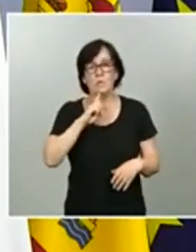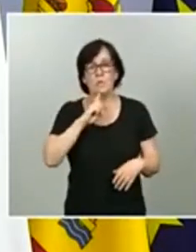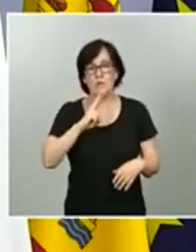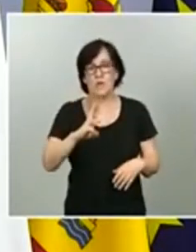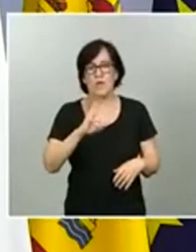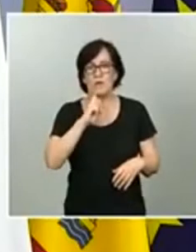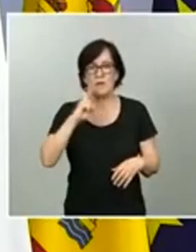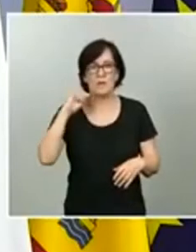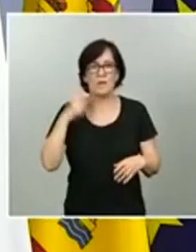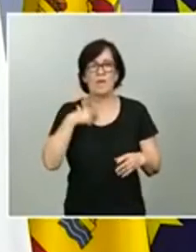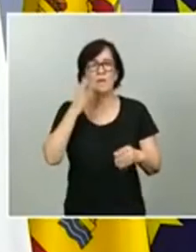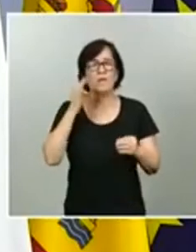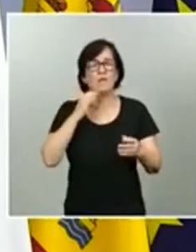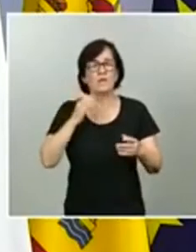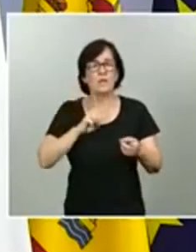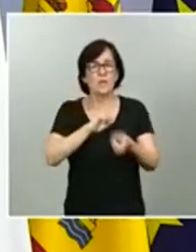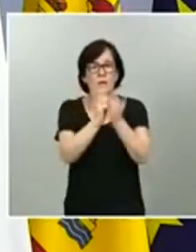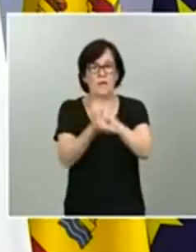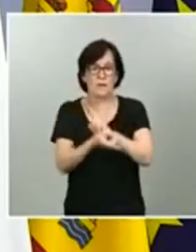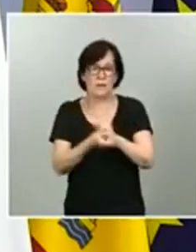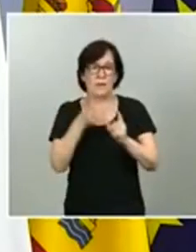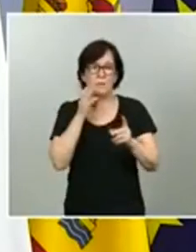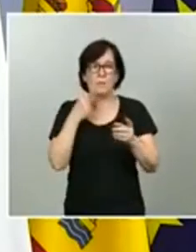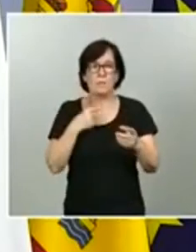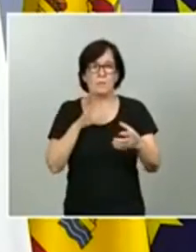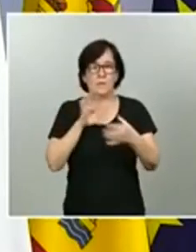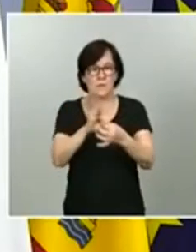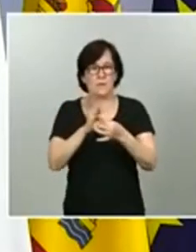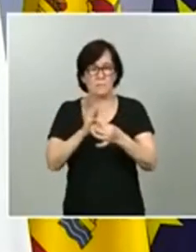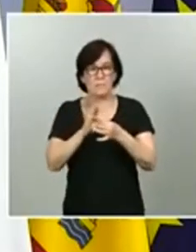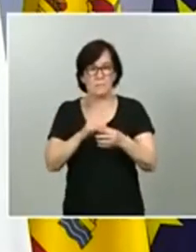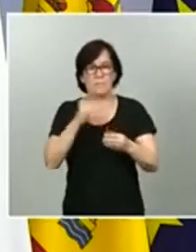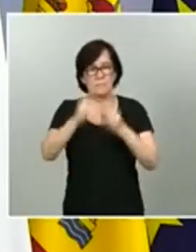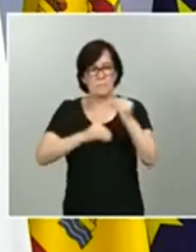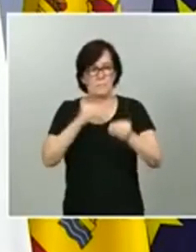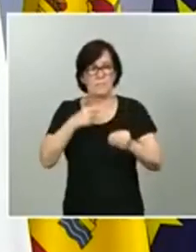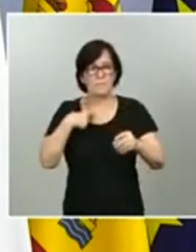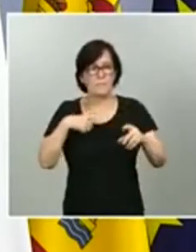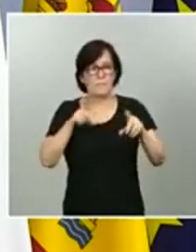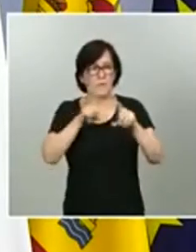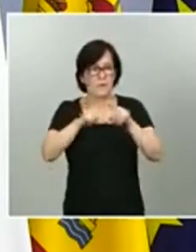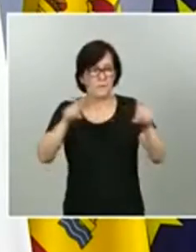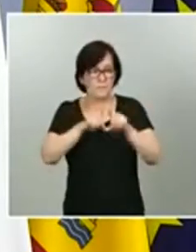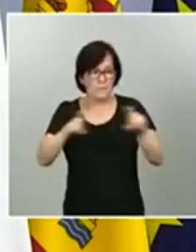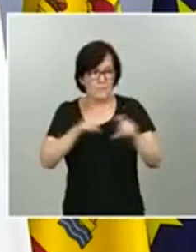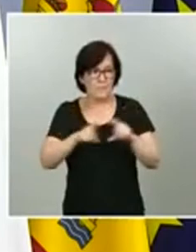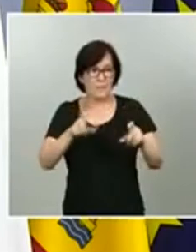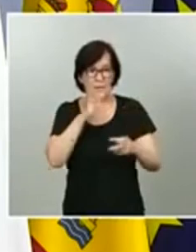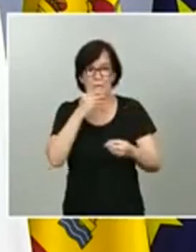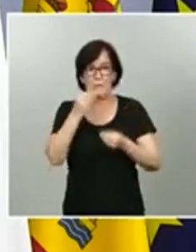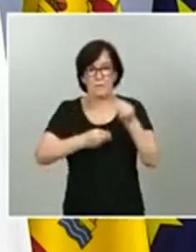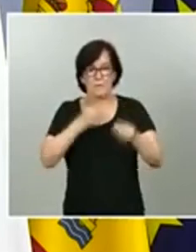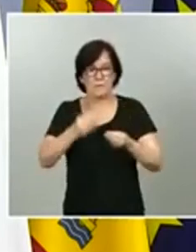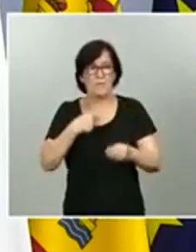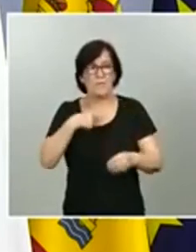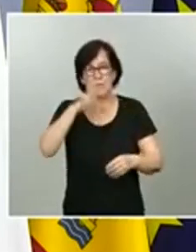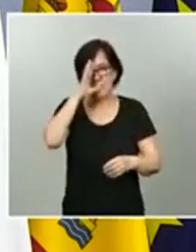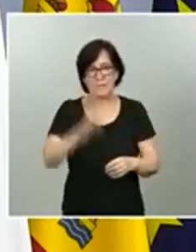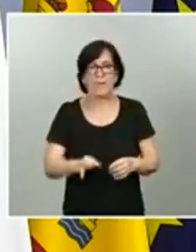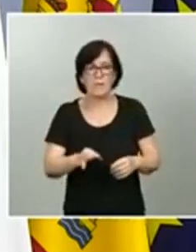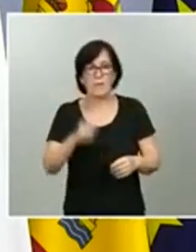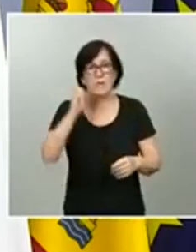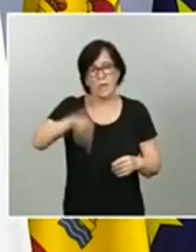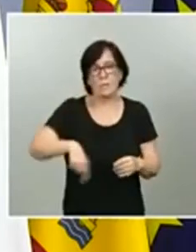esa traslación de esa afinidad que mantienen nuestras empresas, nuestras sociedades. Y creo que también es muy